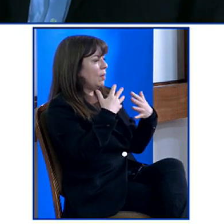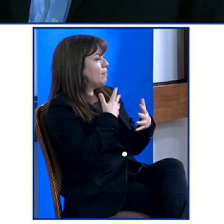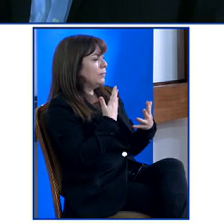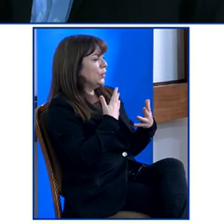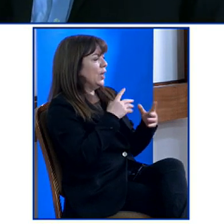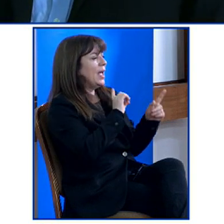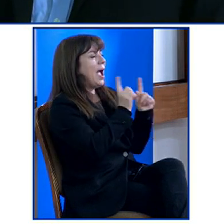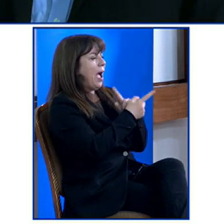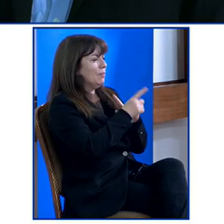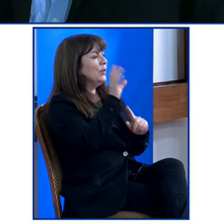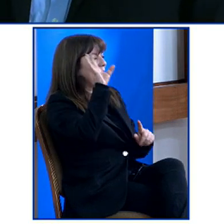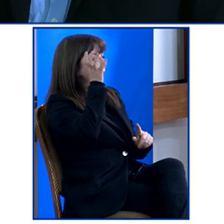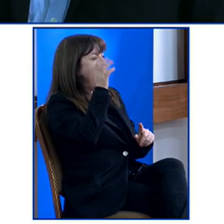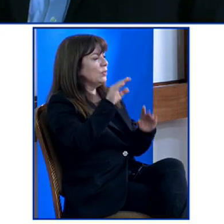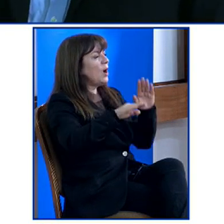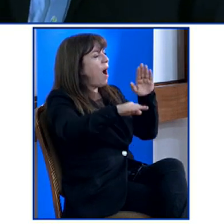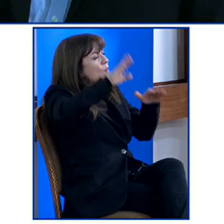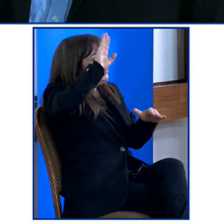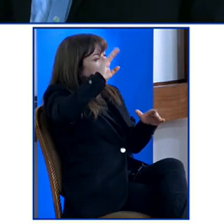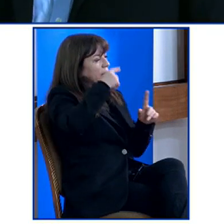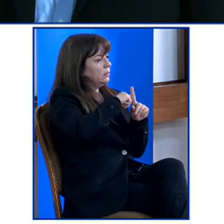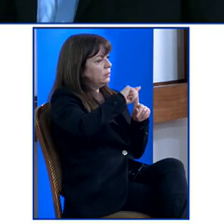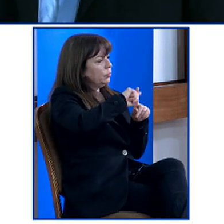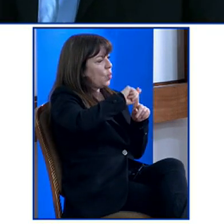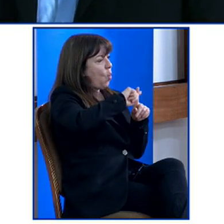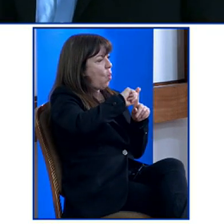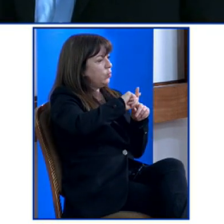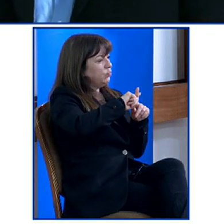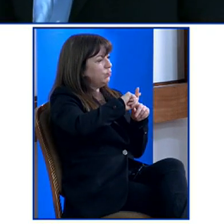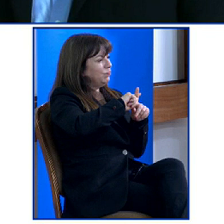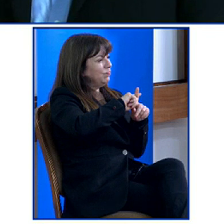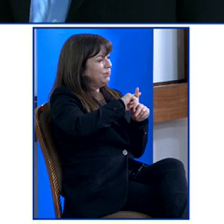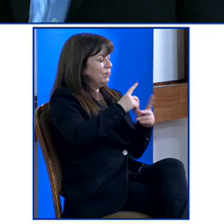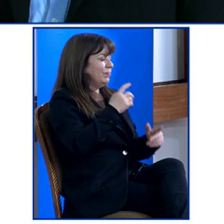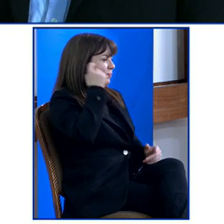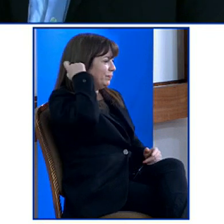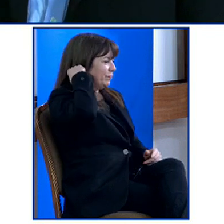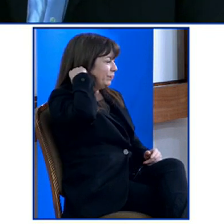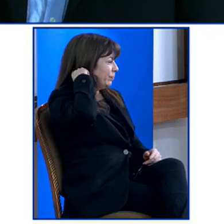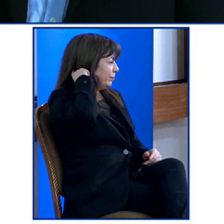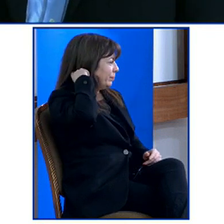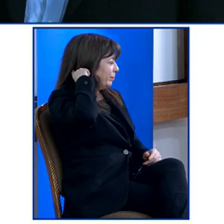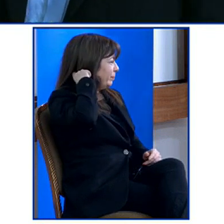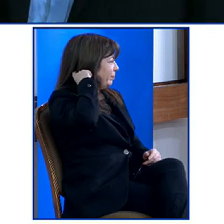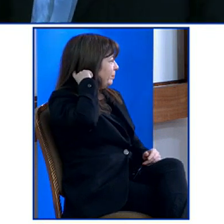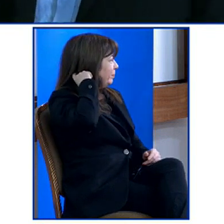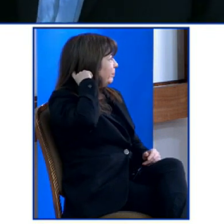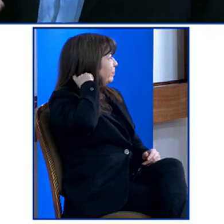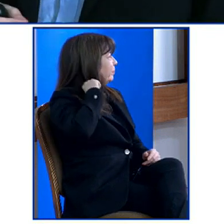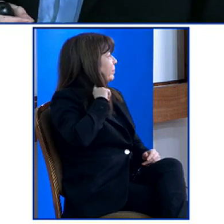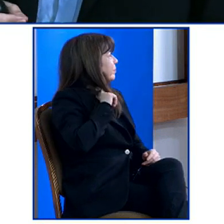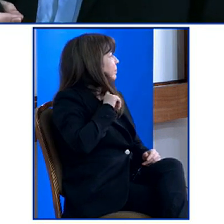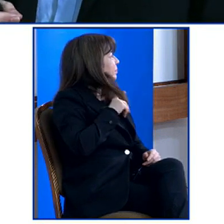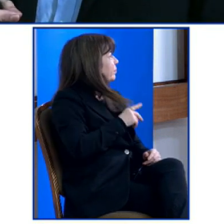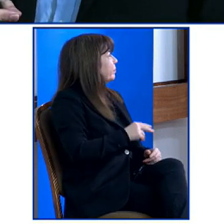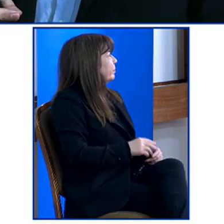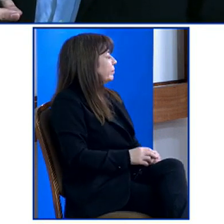generado el proceso de industrialización desde los años 90. Y